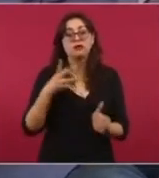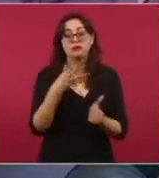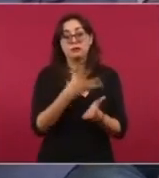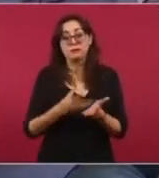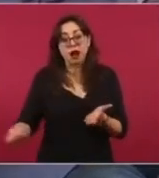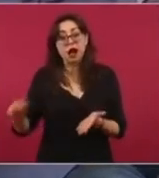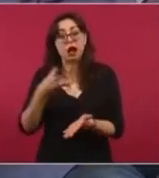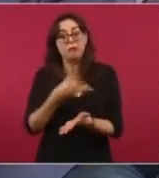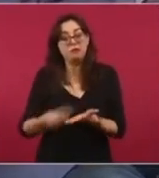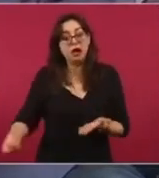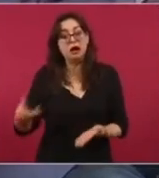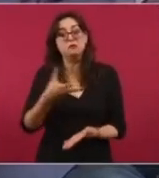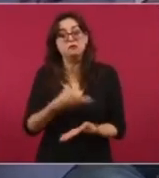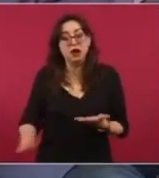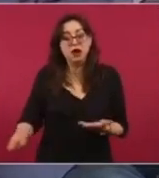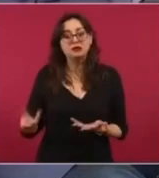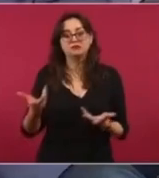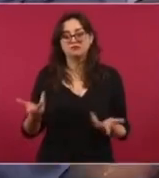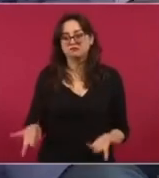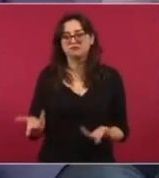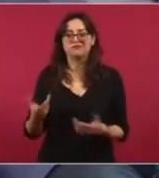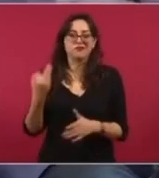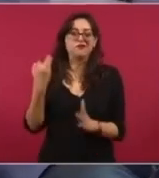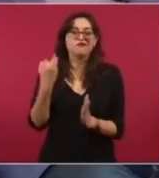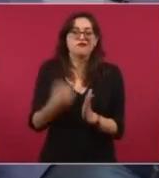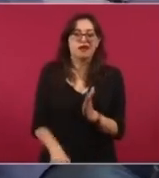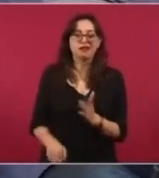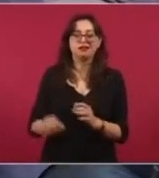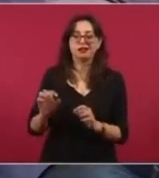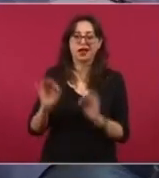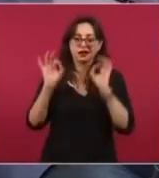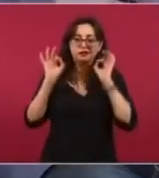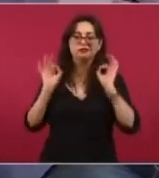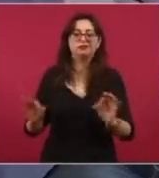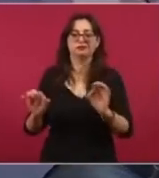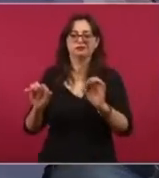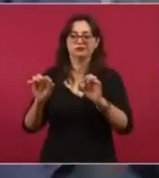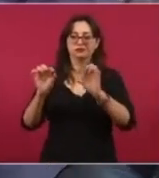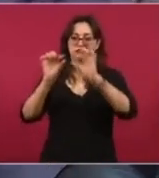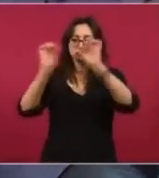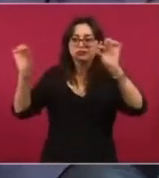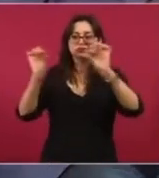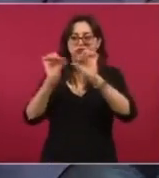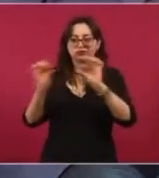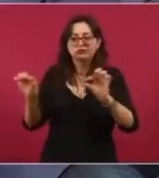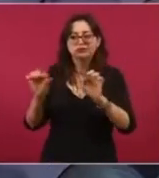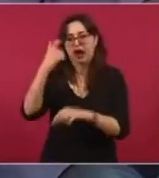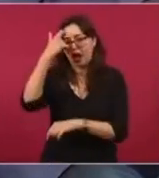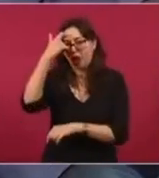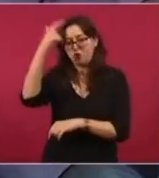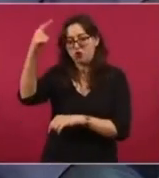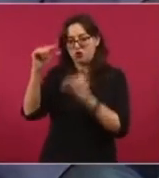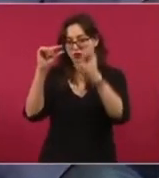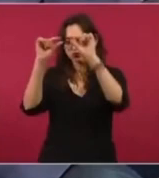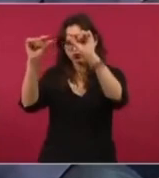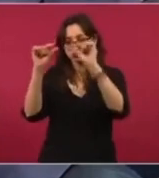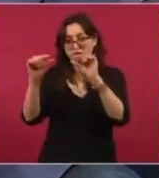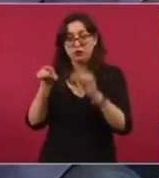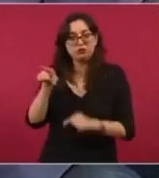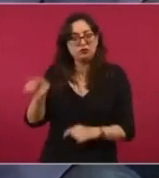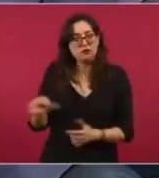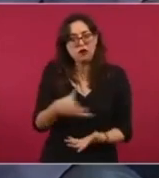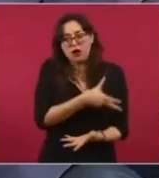plagios, porque no se hace la correcta mención de los autores y se toman párrafos